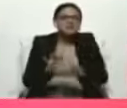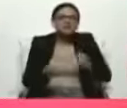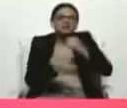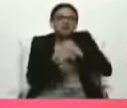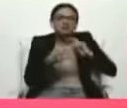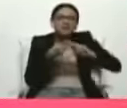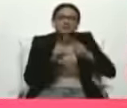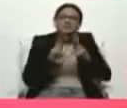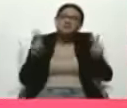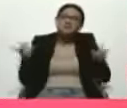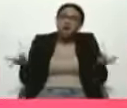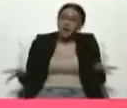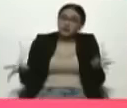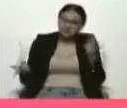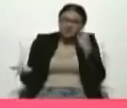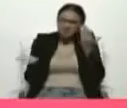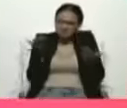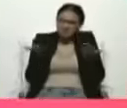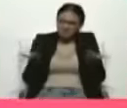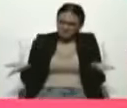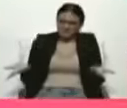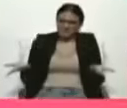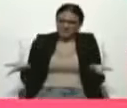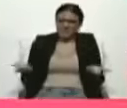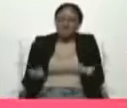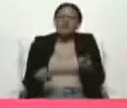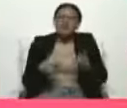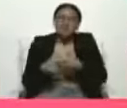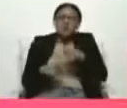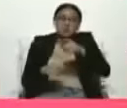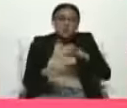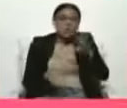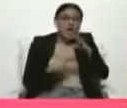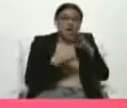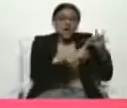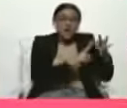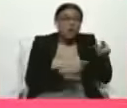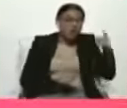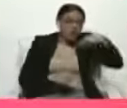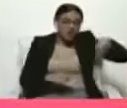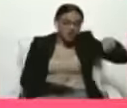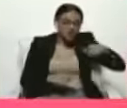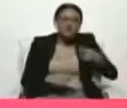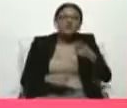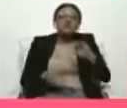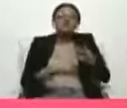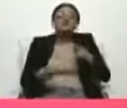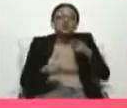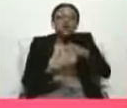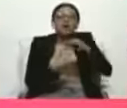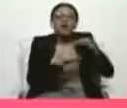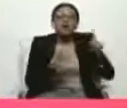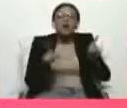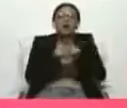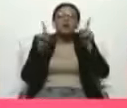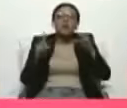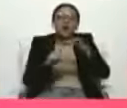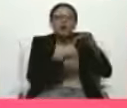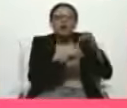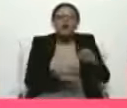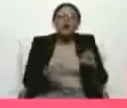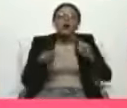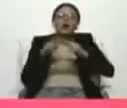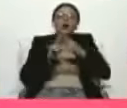Y así tú votes por otra opción, tú vas a ganar igual que ganamos todos los venezolanos. Pero te invitamos a que votes por Nicolás.